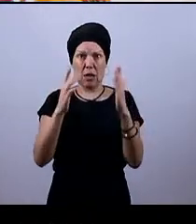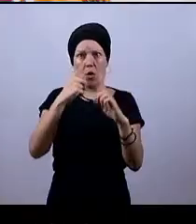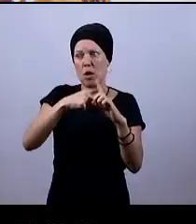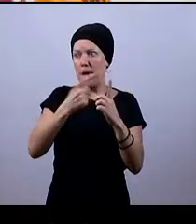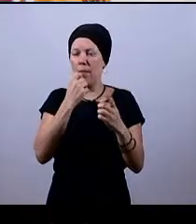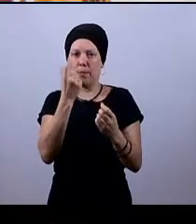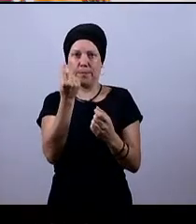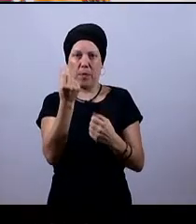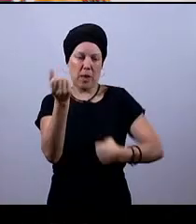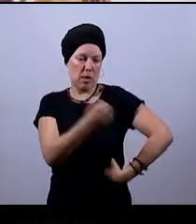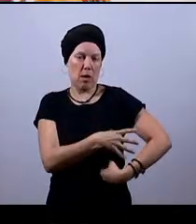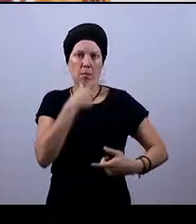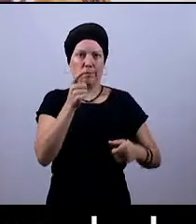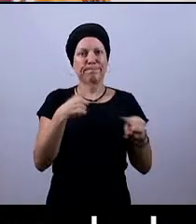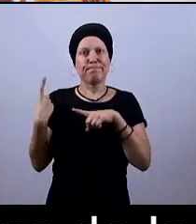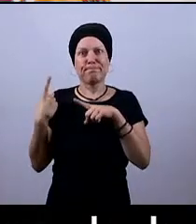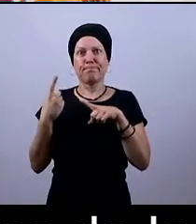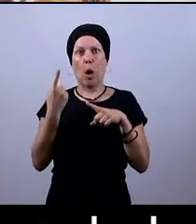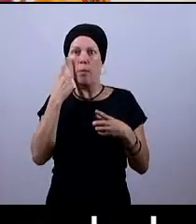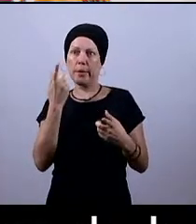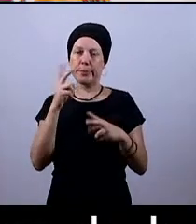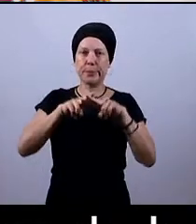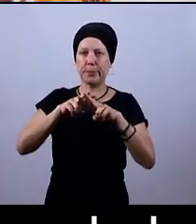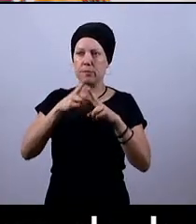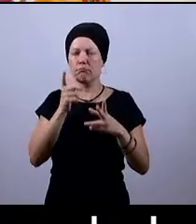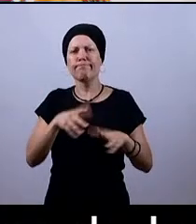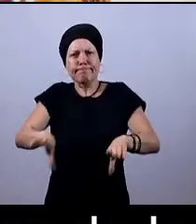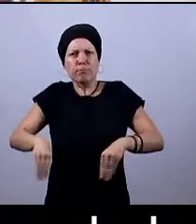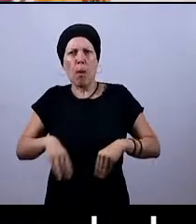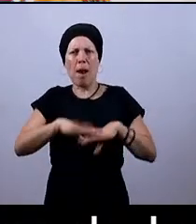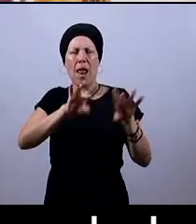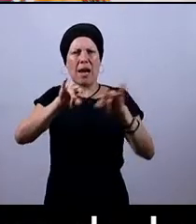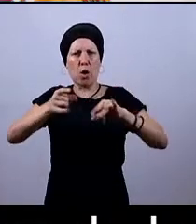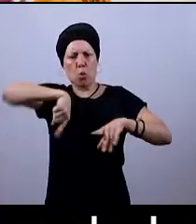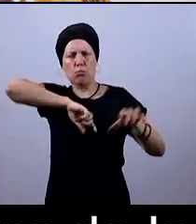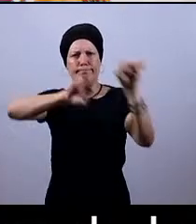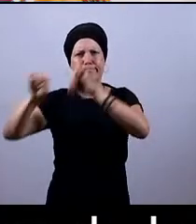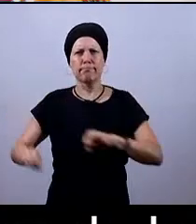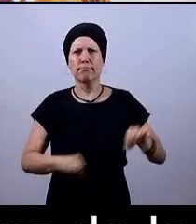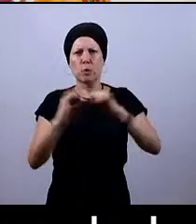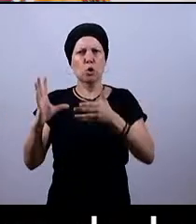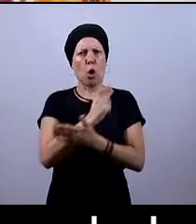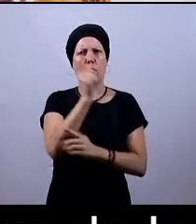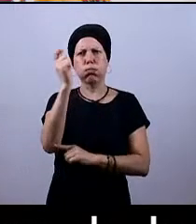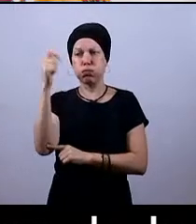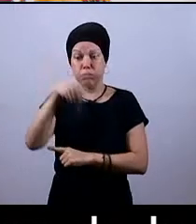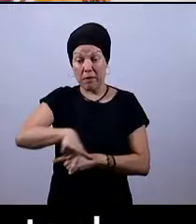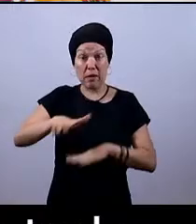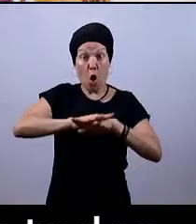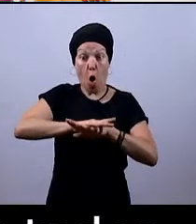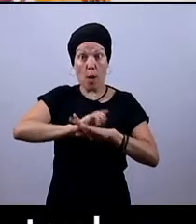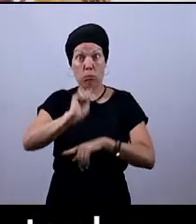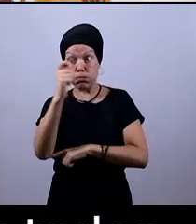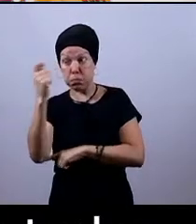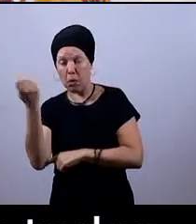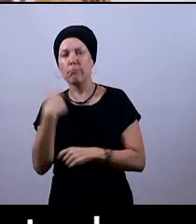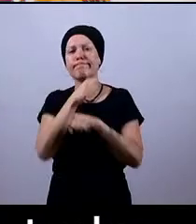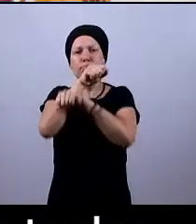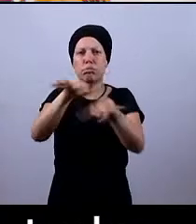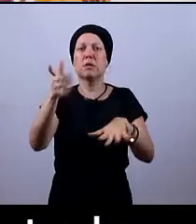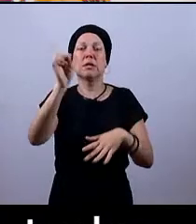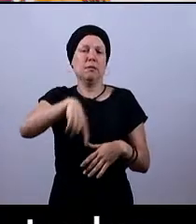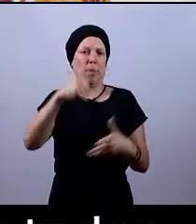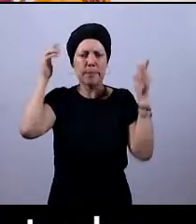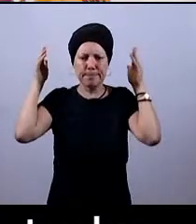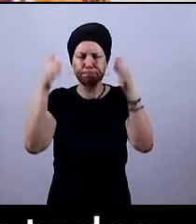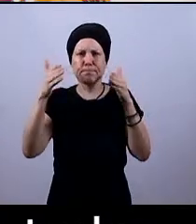de la región. Lo asumo para defender nuestra región, para trasladar todos esos logros de este Gobierno y siempre centrado